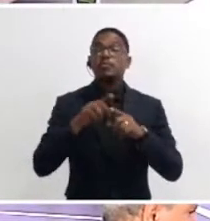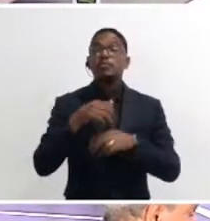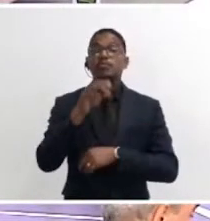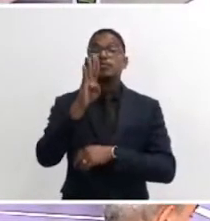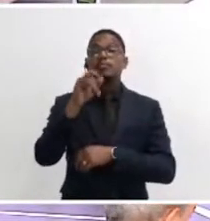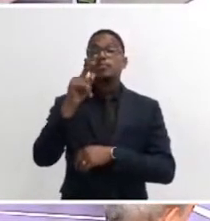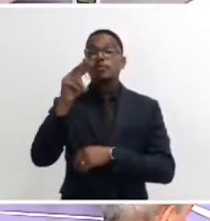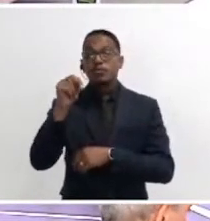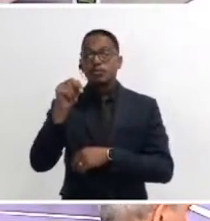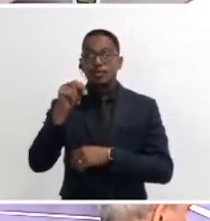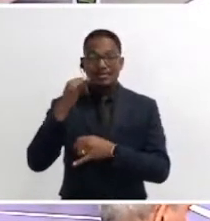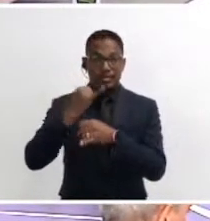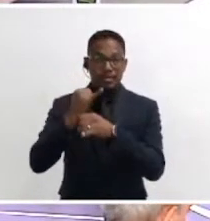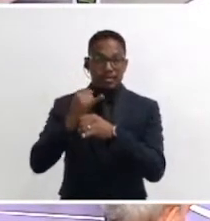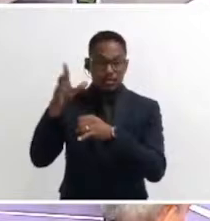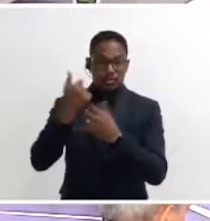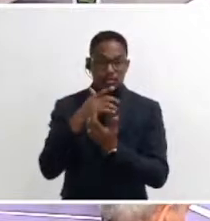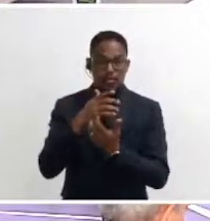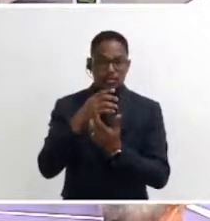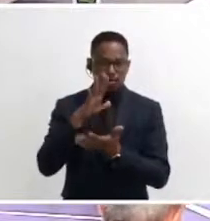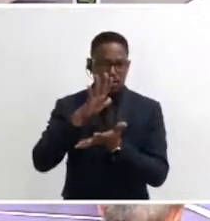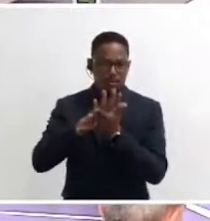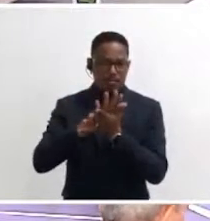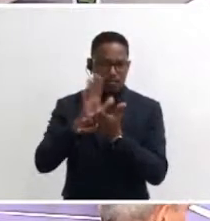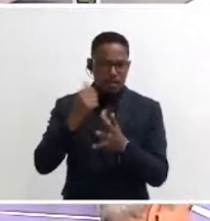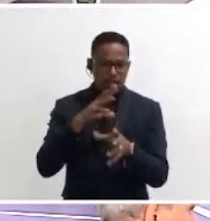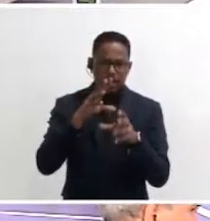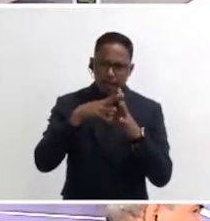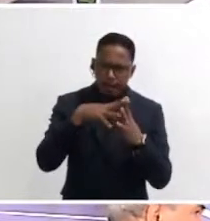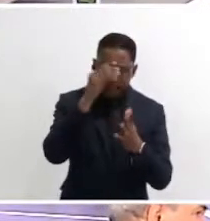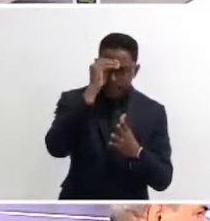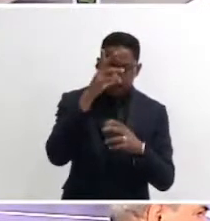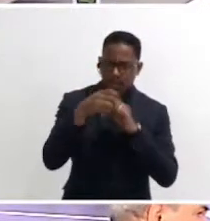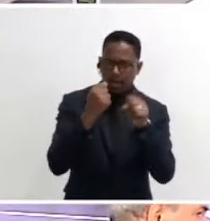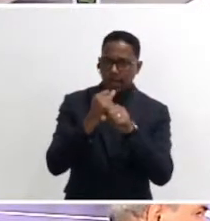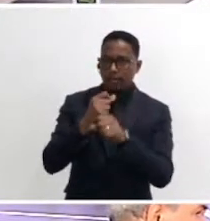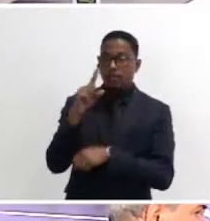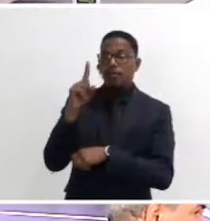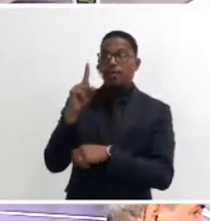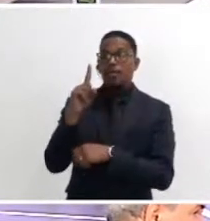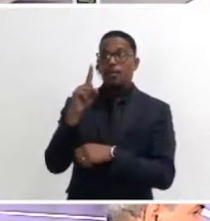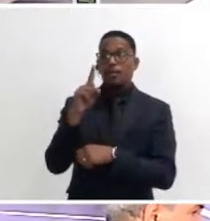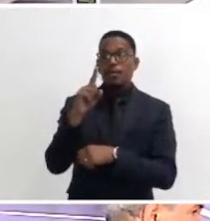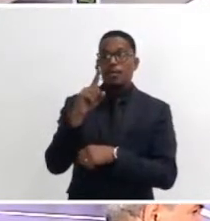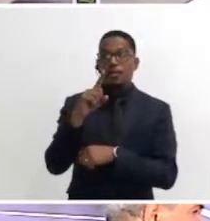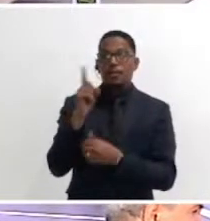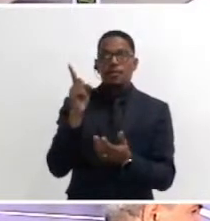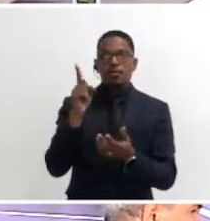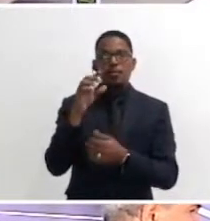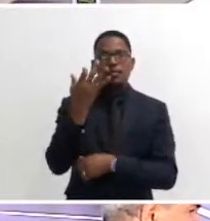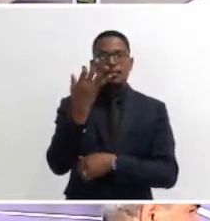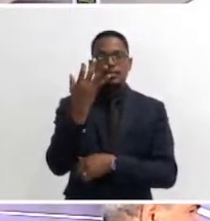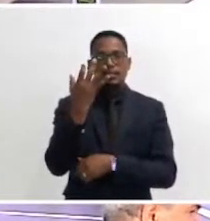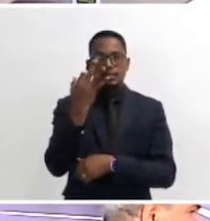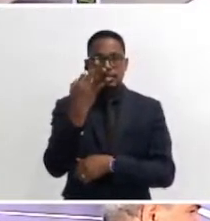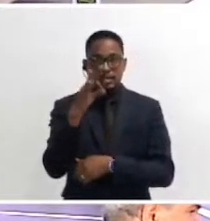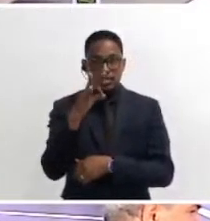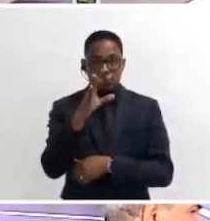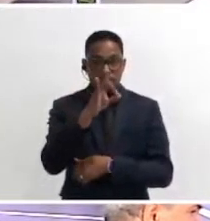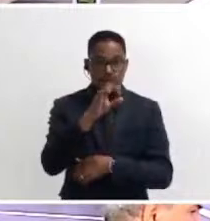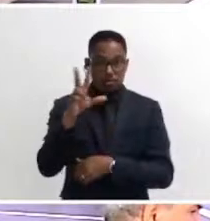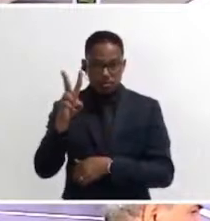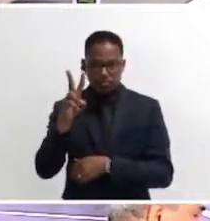Boston Architectural College. Desde el año 1982 ha ocupado las más